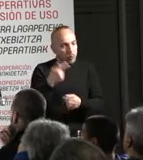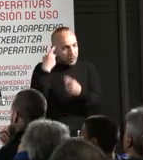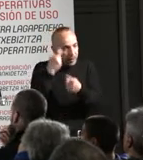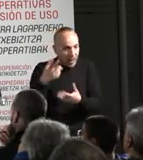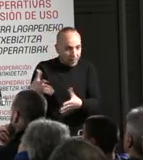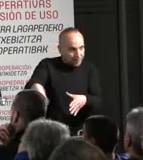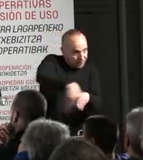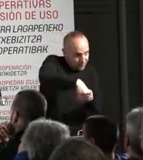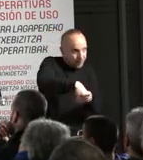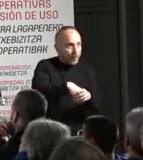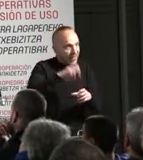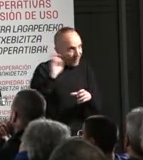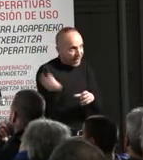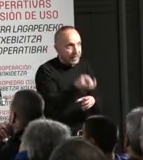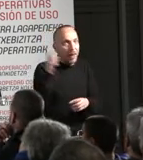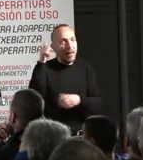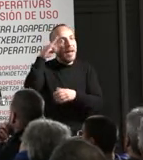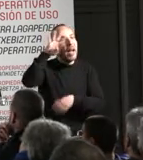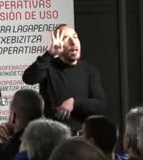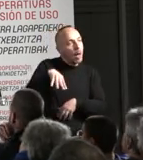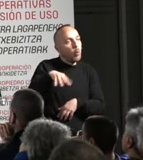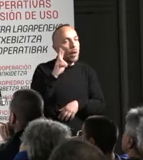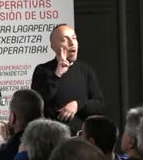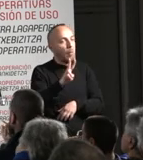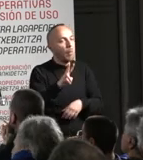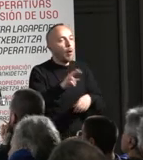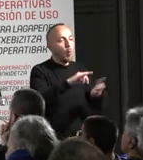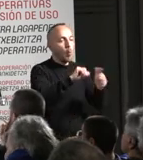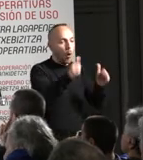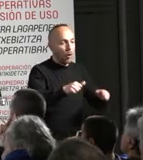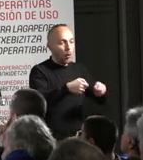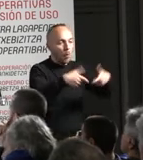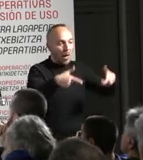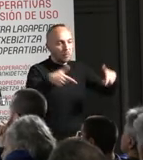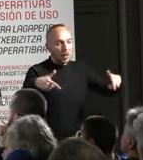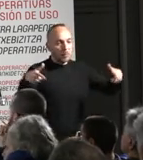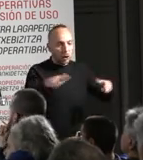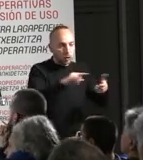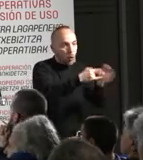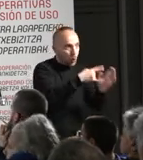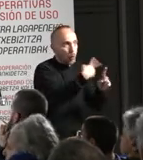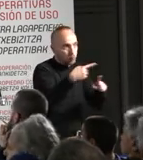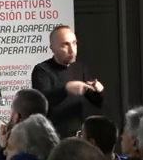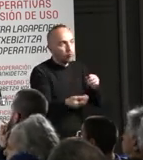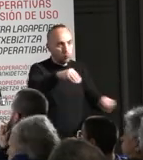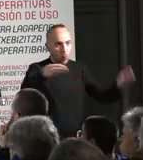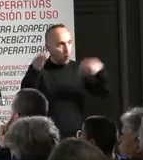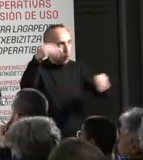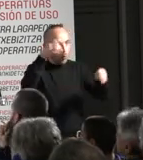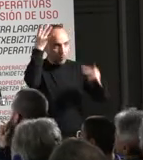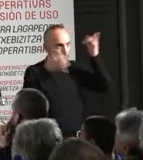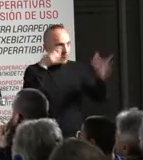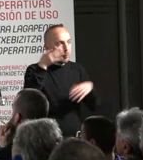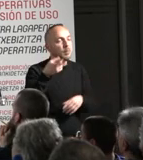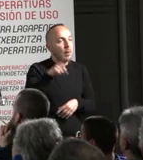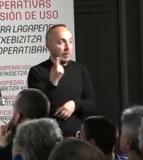que en Cataluña se está viendo cómo a nivel que va creciendo el modelo se va solucionando diferentes ámbitos. La asequibilidad, por supuesto, y que en